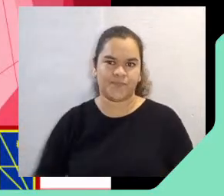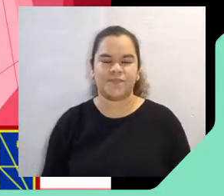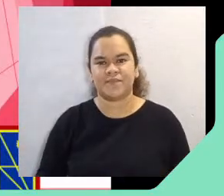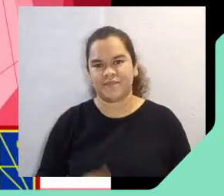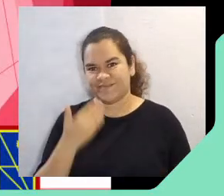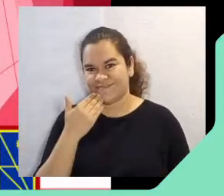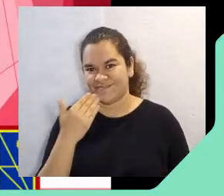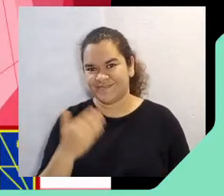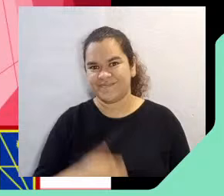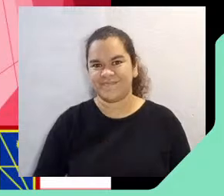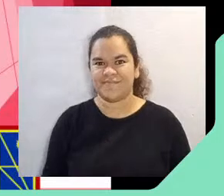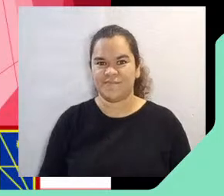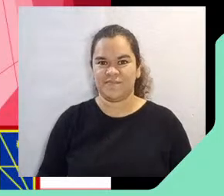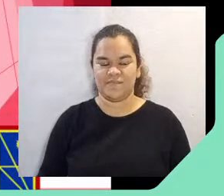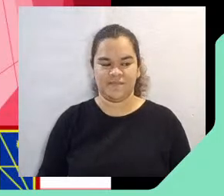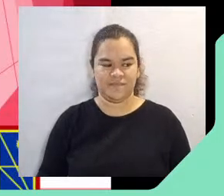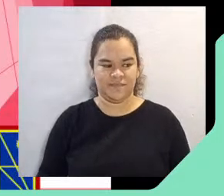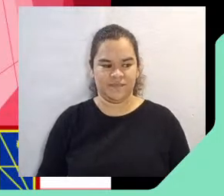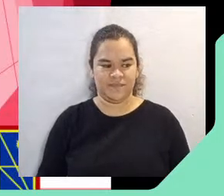gracias.